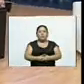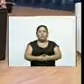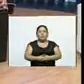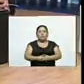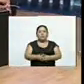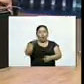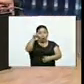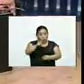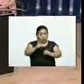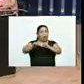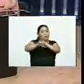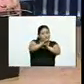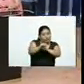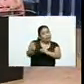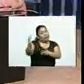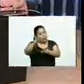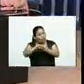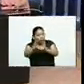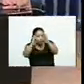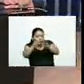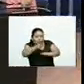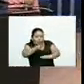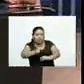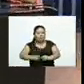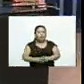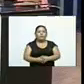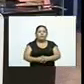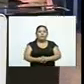Vamos a ir a comerciales, ya regresamos con más de Noticiero Hechos.